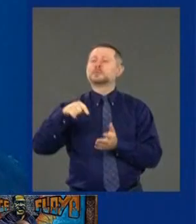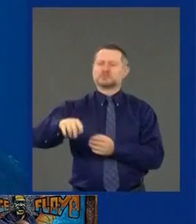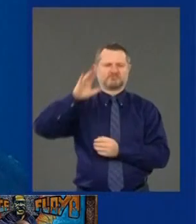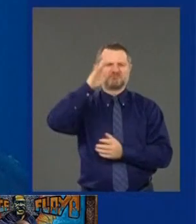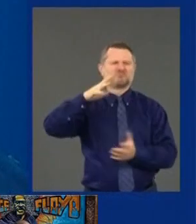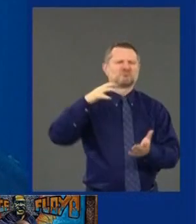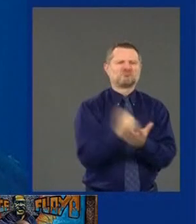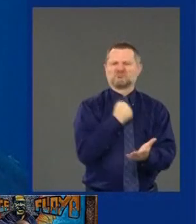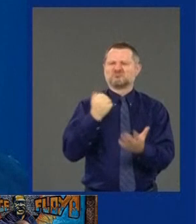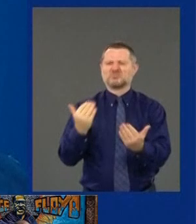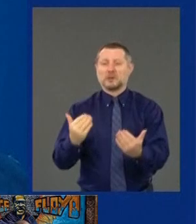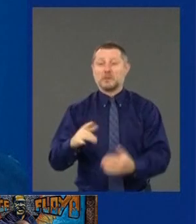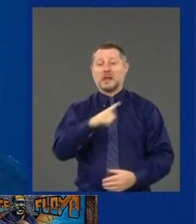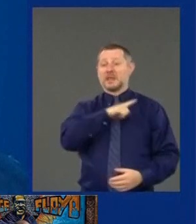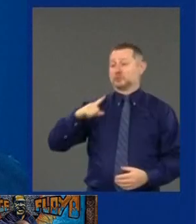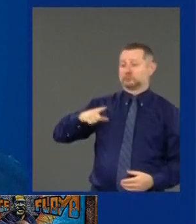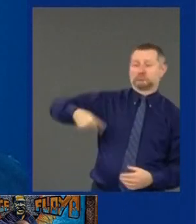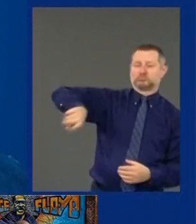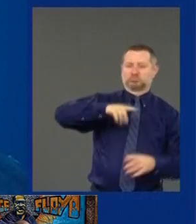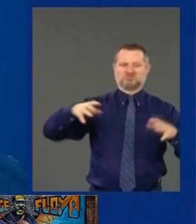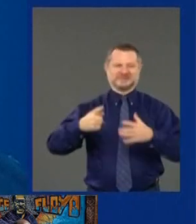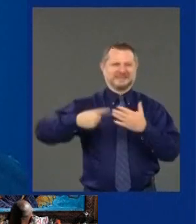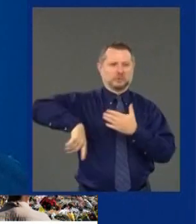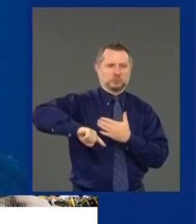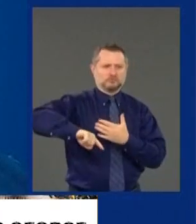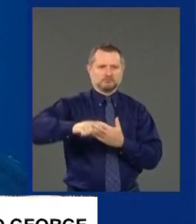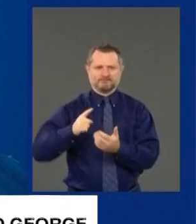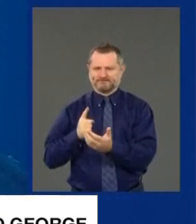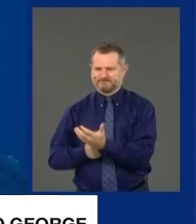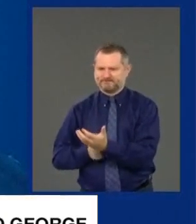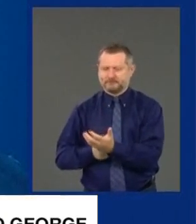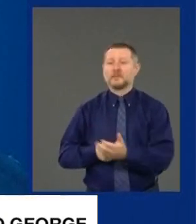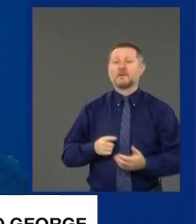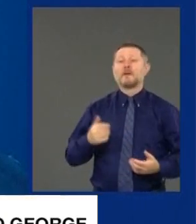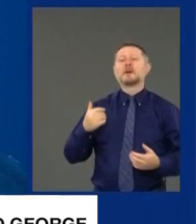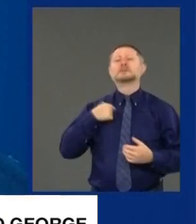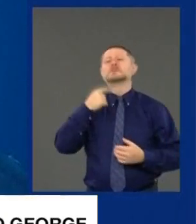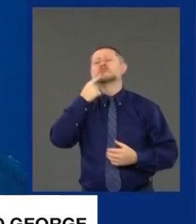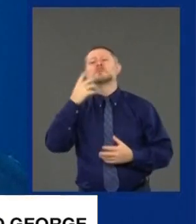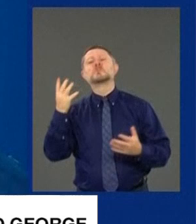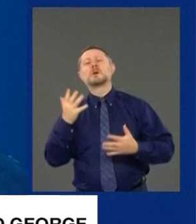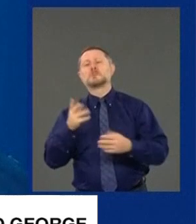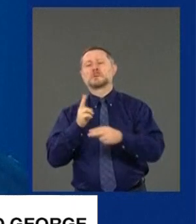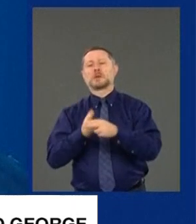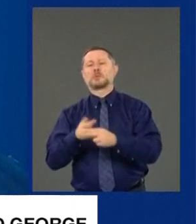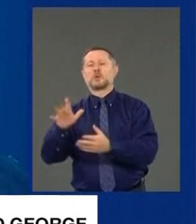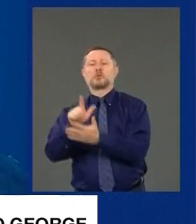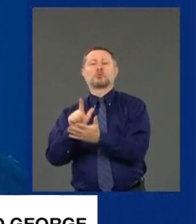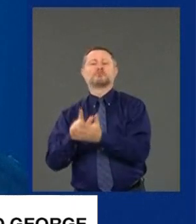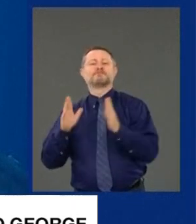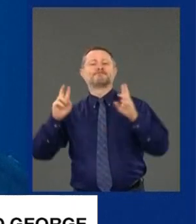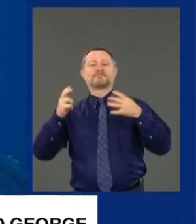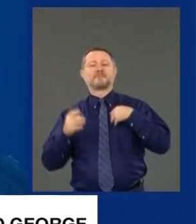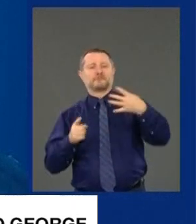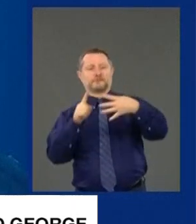La legislatura vuelve la próxima semana y tenemos la agenda del proyecto Di Sus Nombres, de transparencia en las acciones disciplinarias para oficiales de